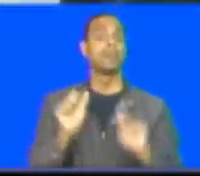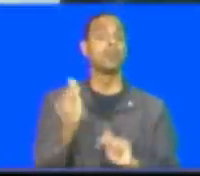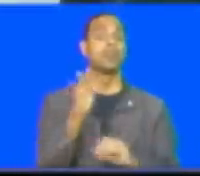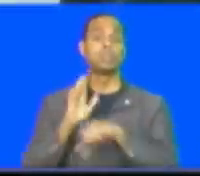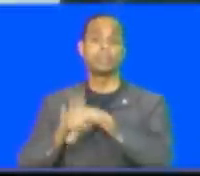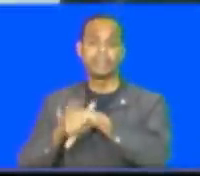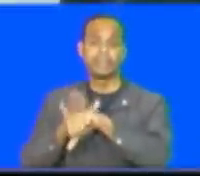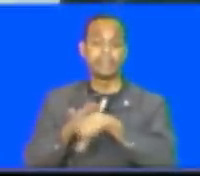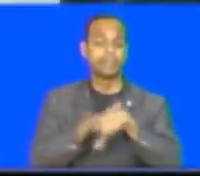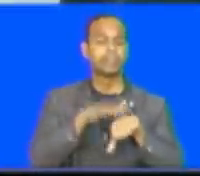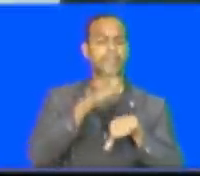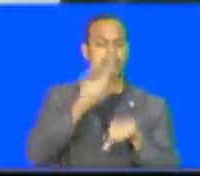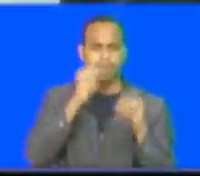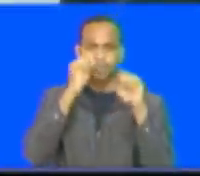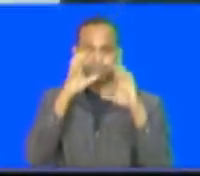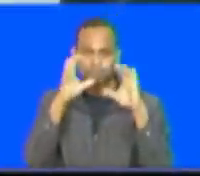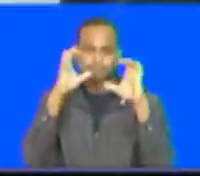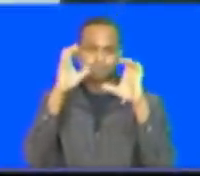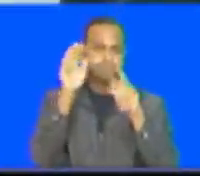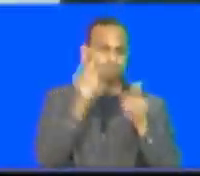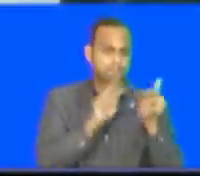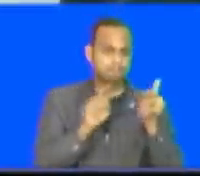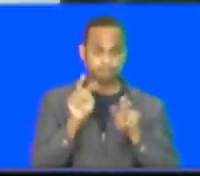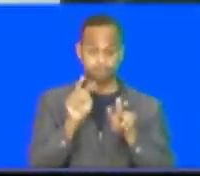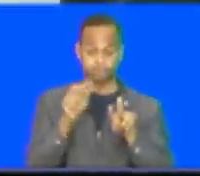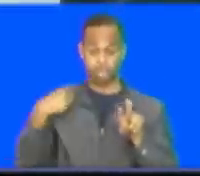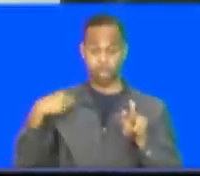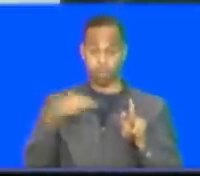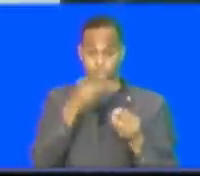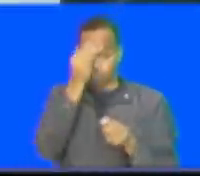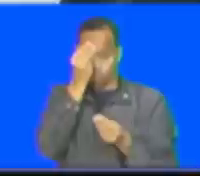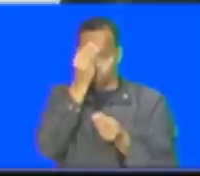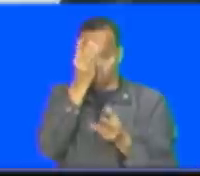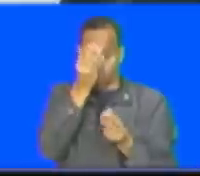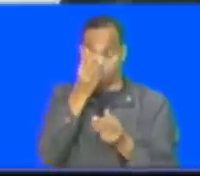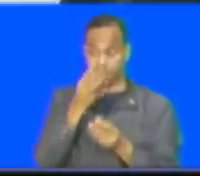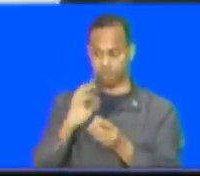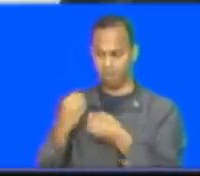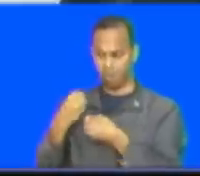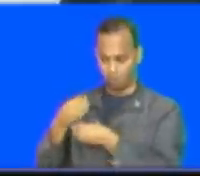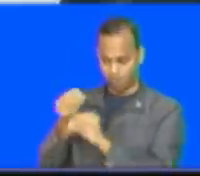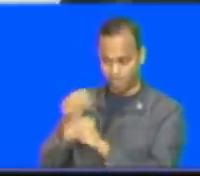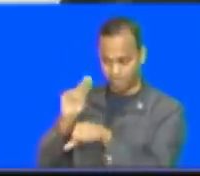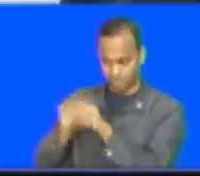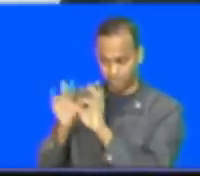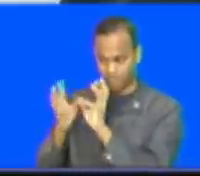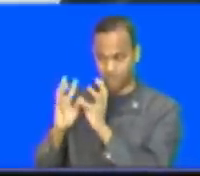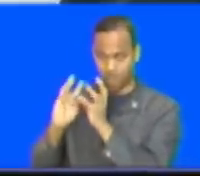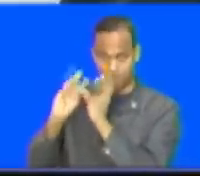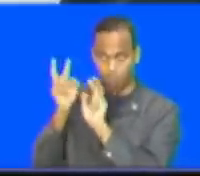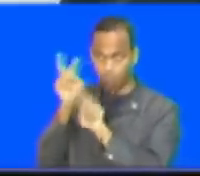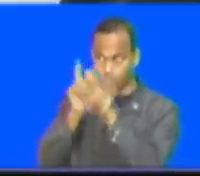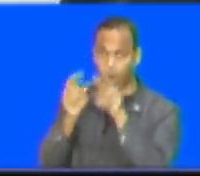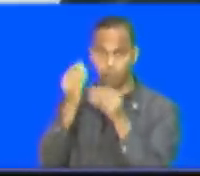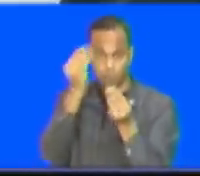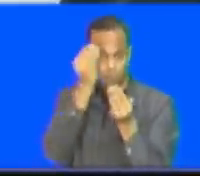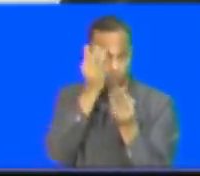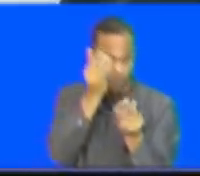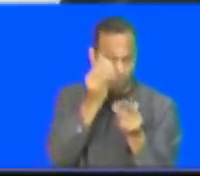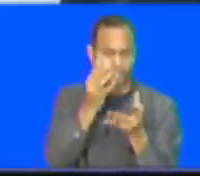estar muy pendiente a las informaciones que sirve la Oficina Nacional de Meteorología. Este es un evento que